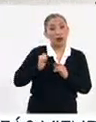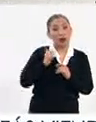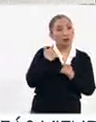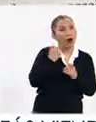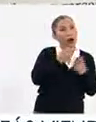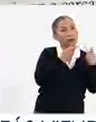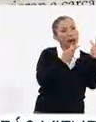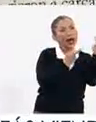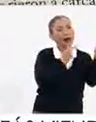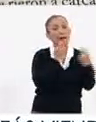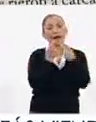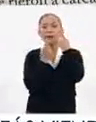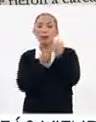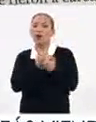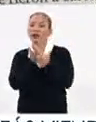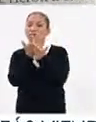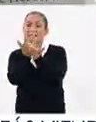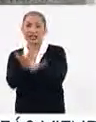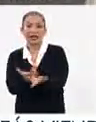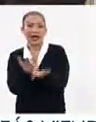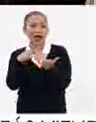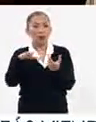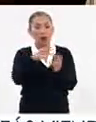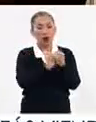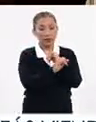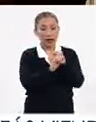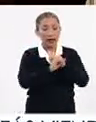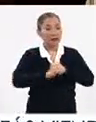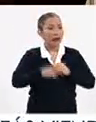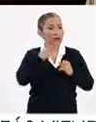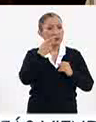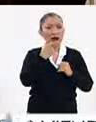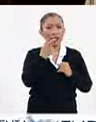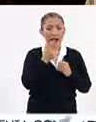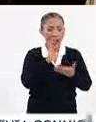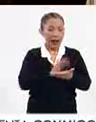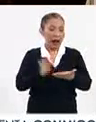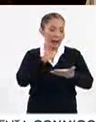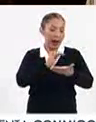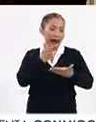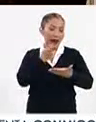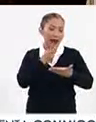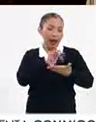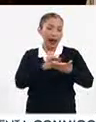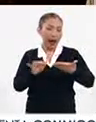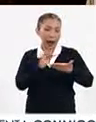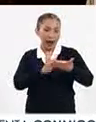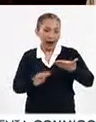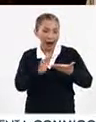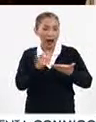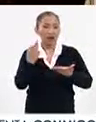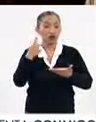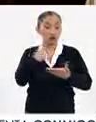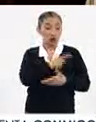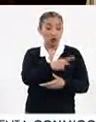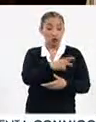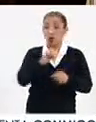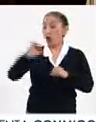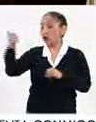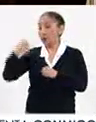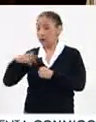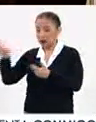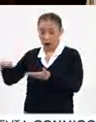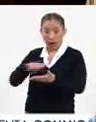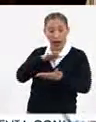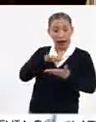la oralidad. Ah, sí, Hay bueno. cosas que circulan en la web que son totalmente sonoras. Leen. Alguien Sí. lee algo suyo o Sí. alguien de otra